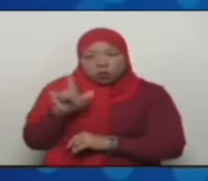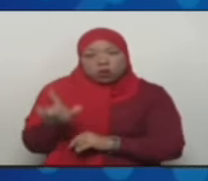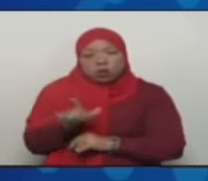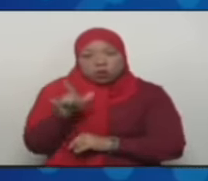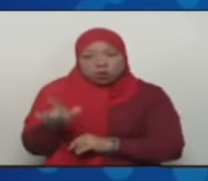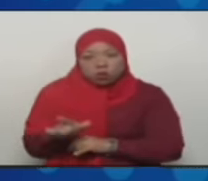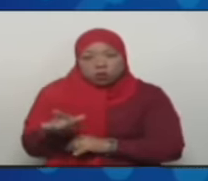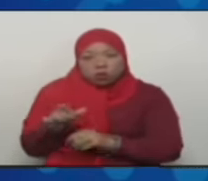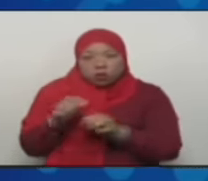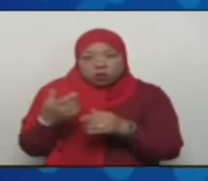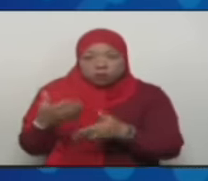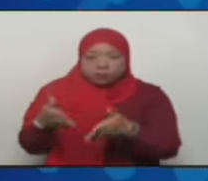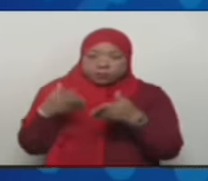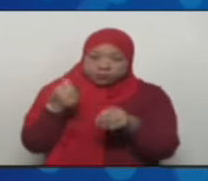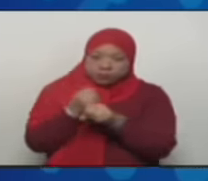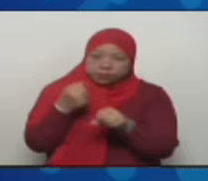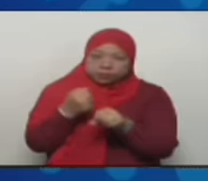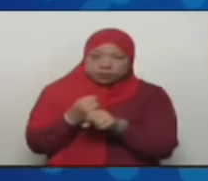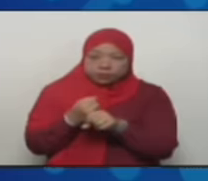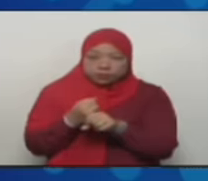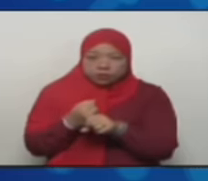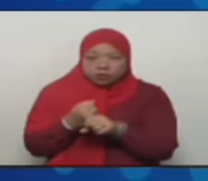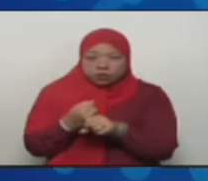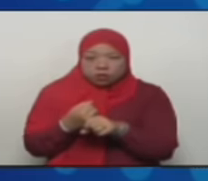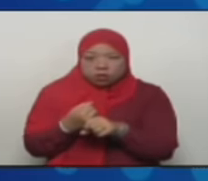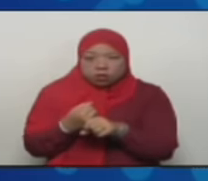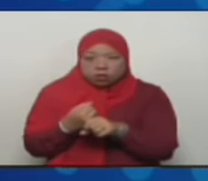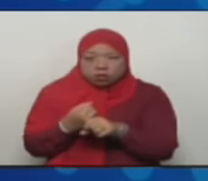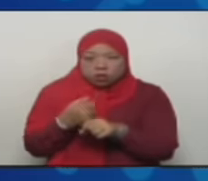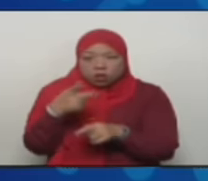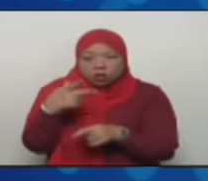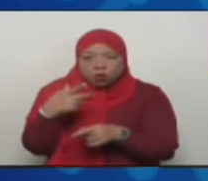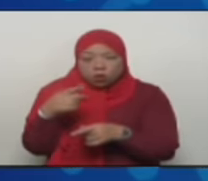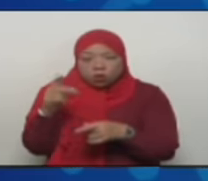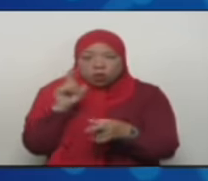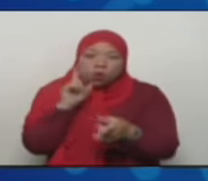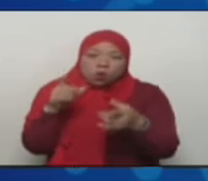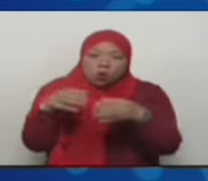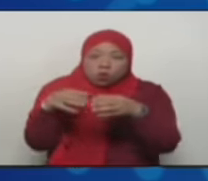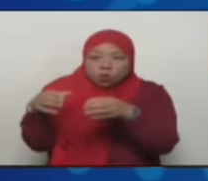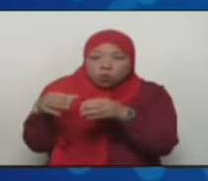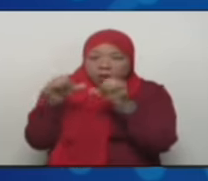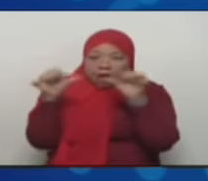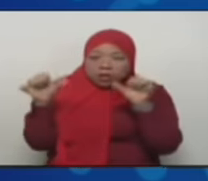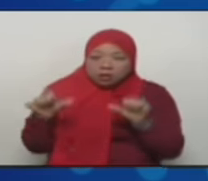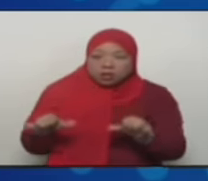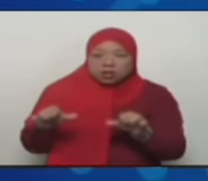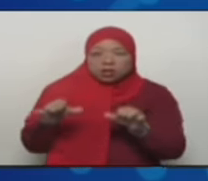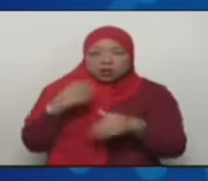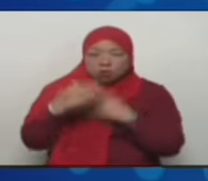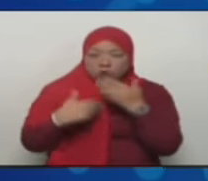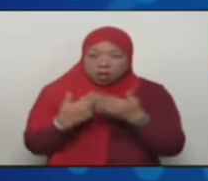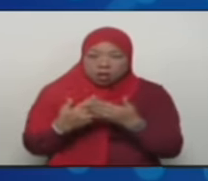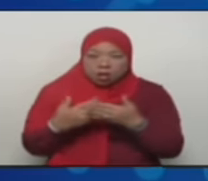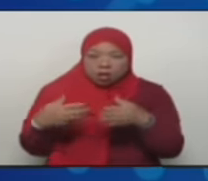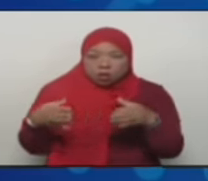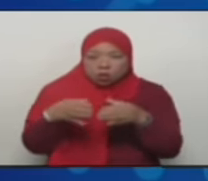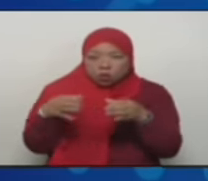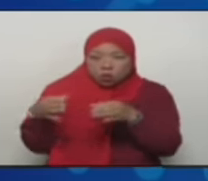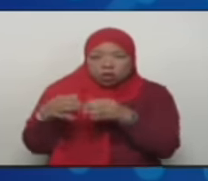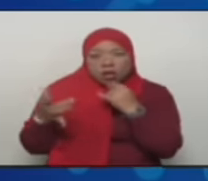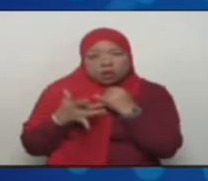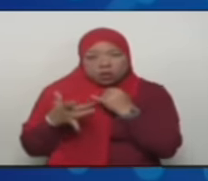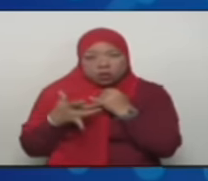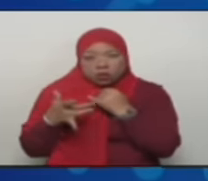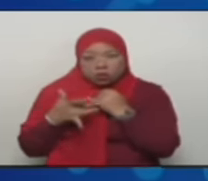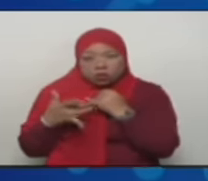lo impedimos, y por otro lado pulverizaron los nodos y los sistemas que ellos mismos crean, la misma